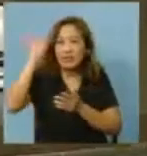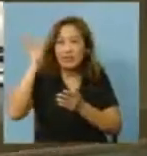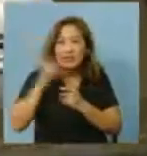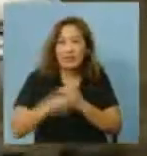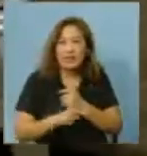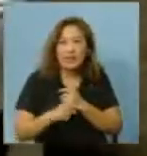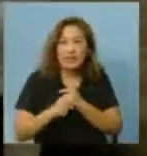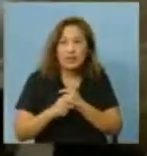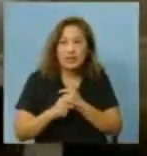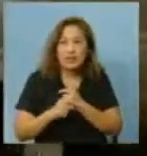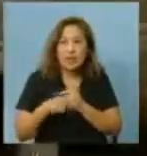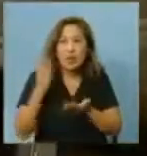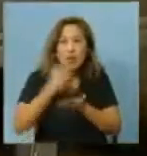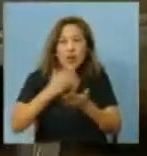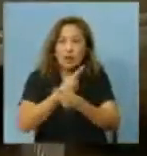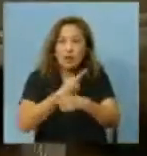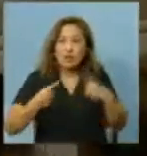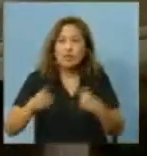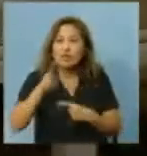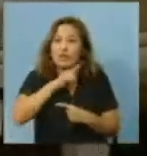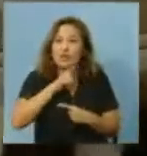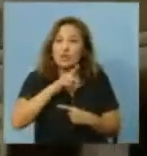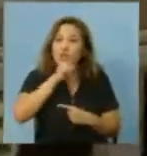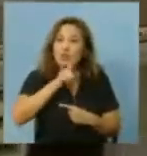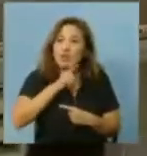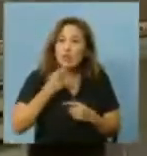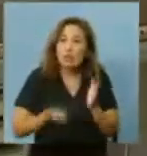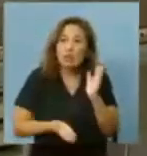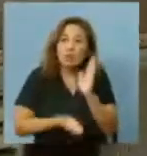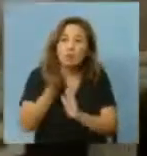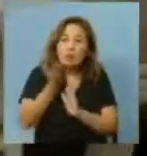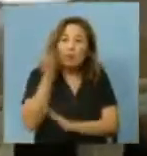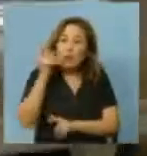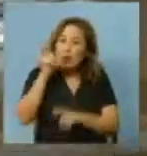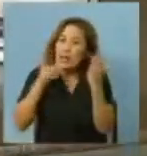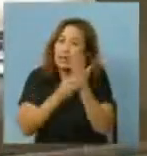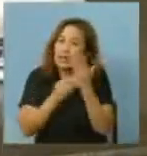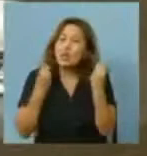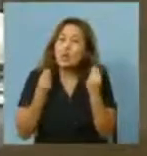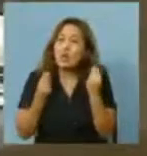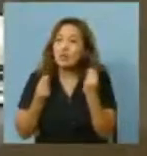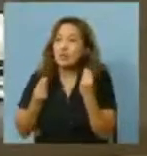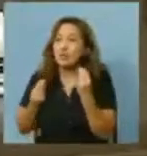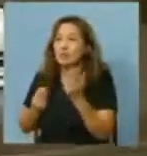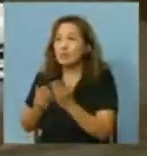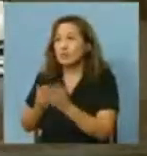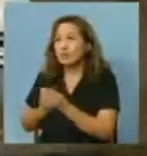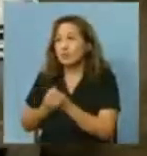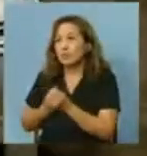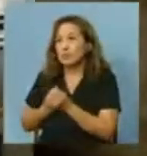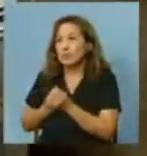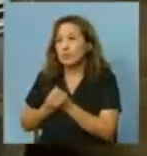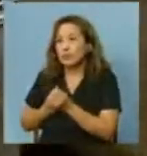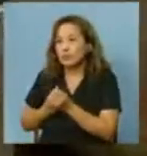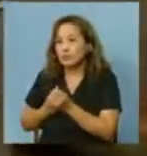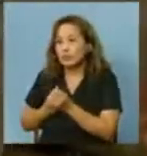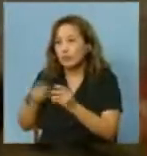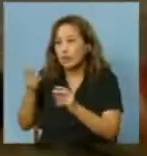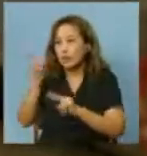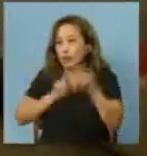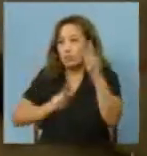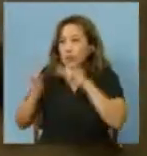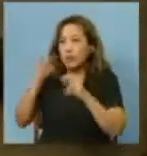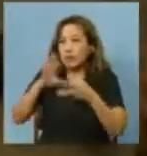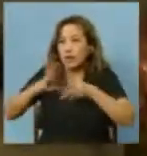que aumentan los precios de la verdura, de la mercadería, de la carne. ¿Cómo hacen para lograr un menú? Y tratamos